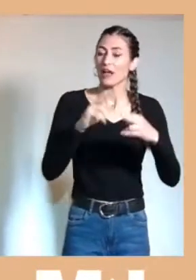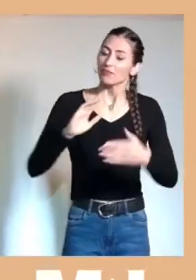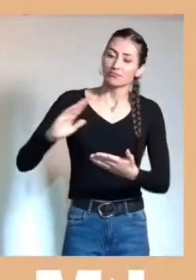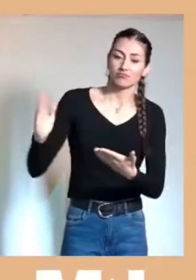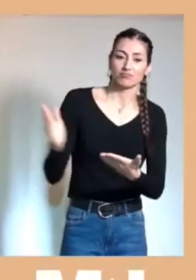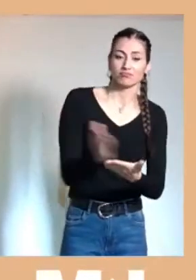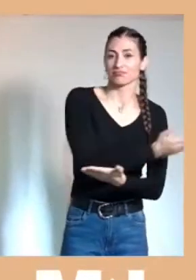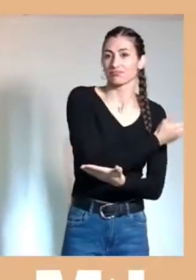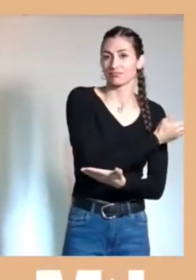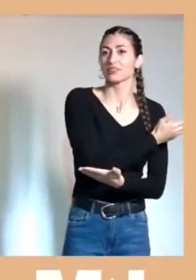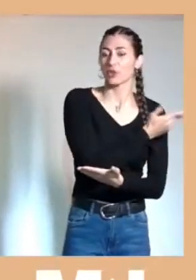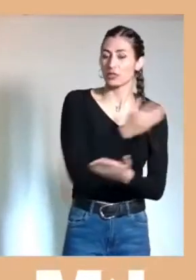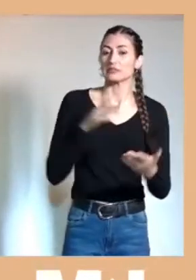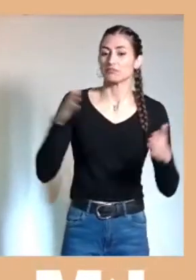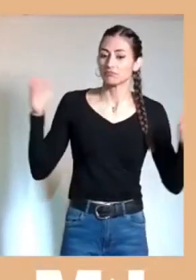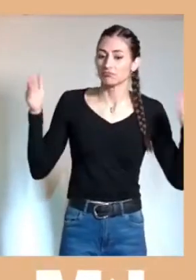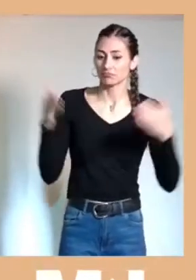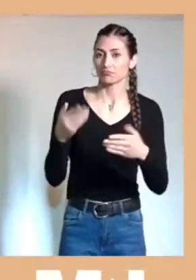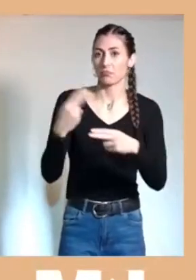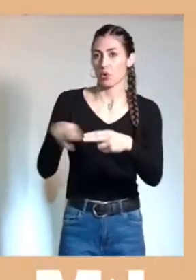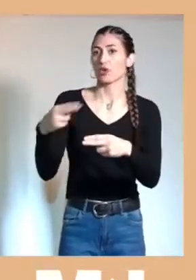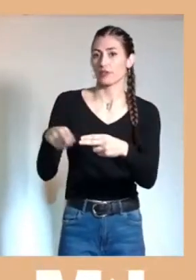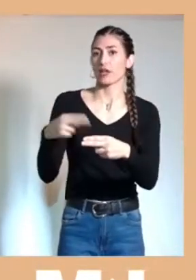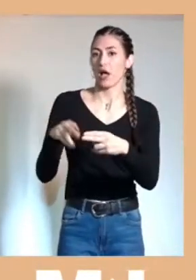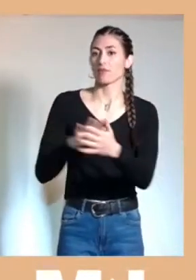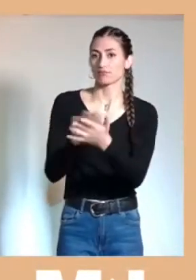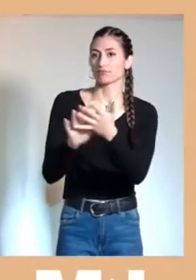en política hablamos de política, pero no hablamos